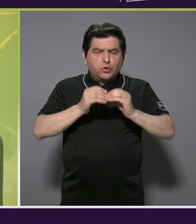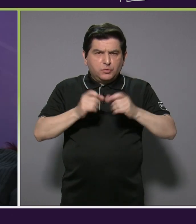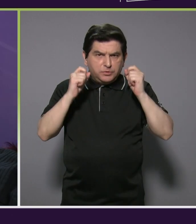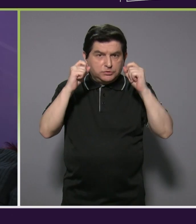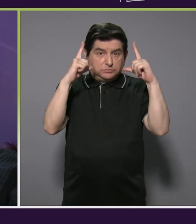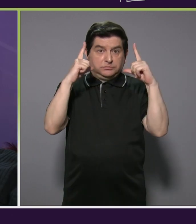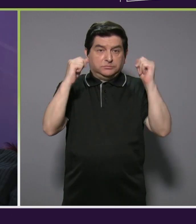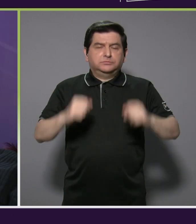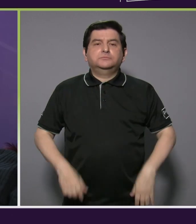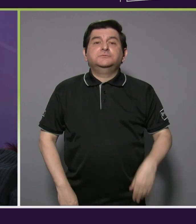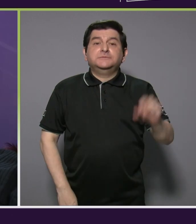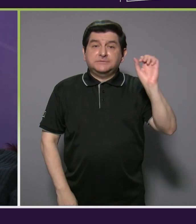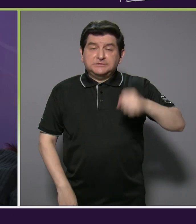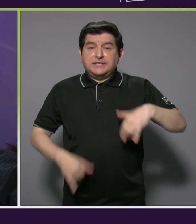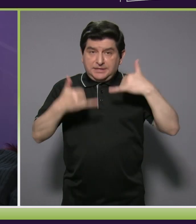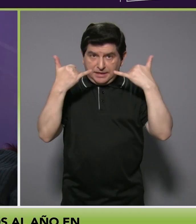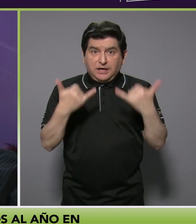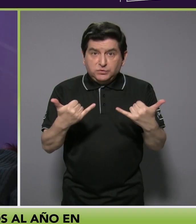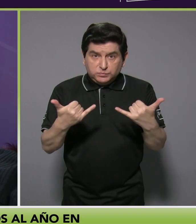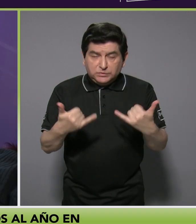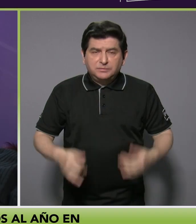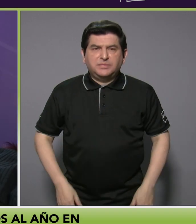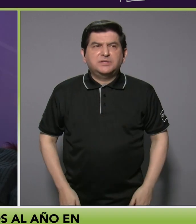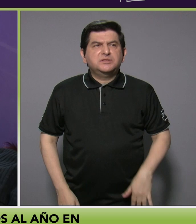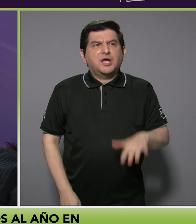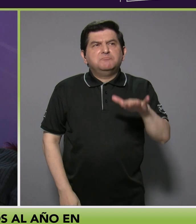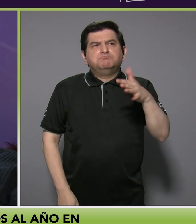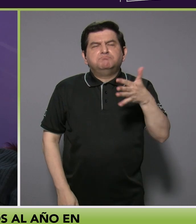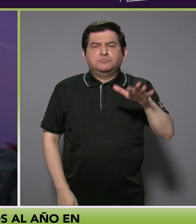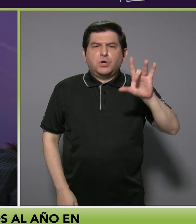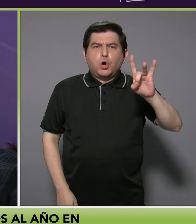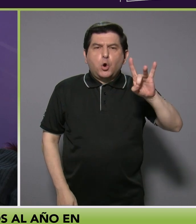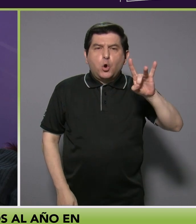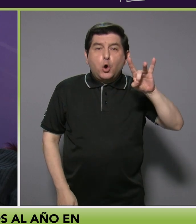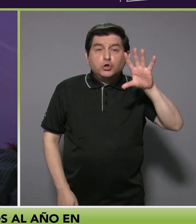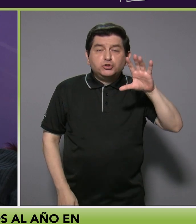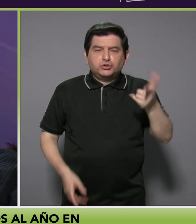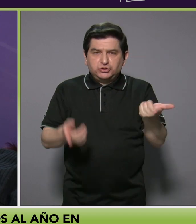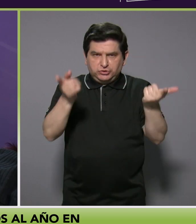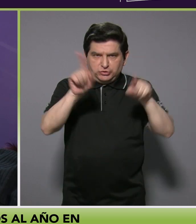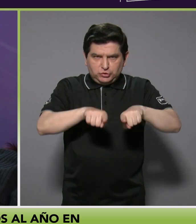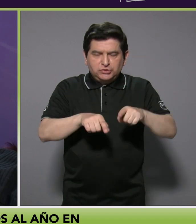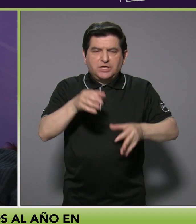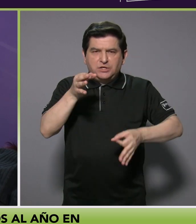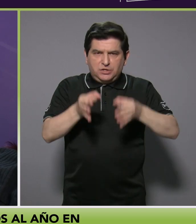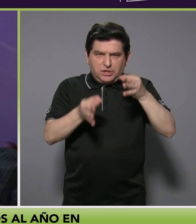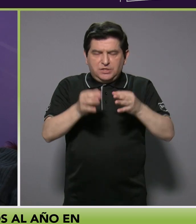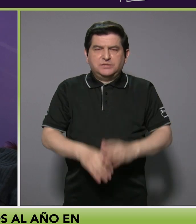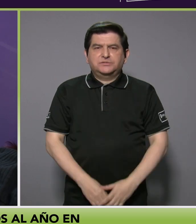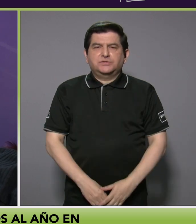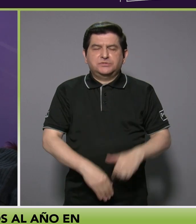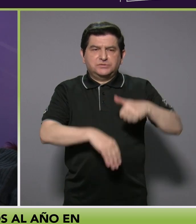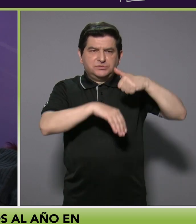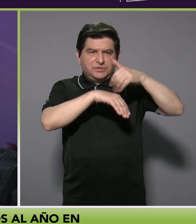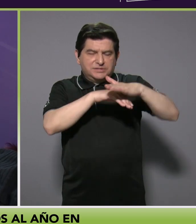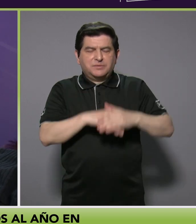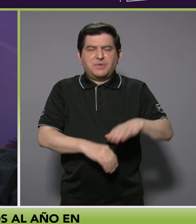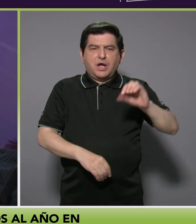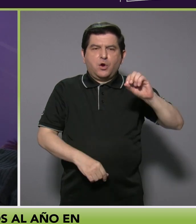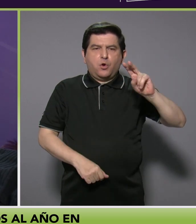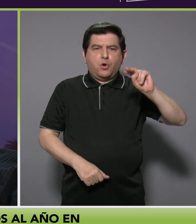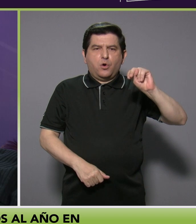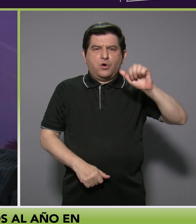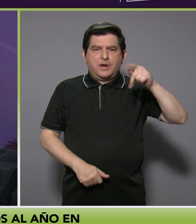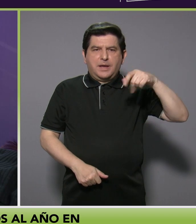claro. Actualmente estamos teniendo un aproximado de 800 casos judiciales que nos son remitidos al CONAPAM para algún